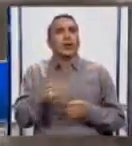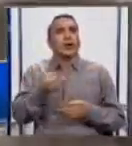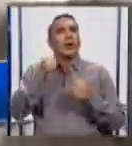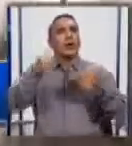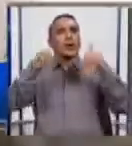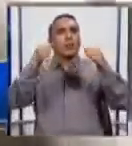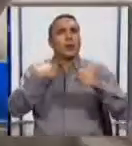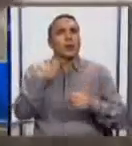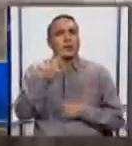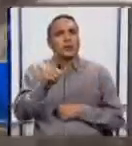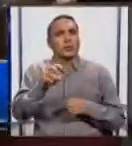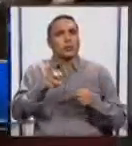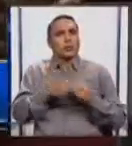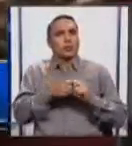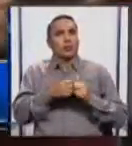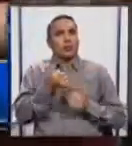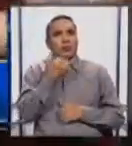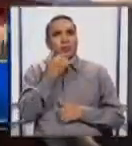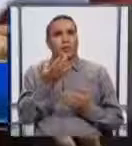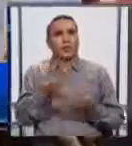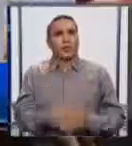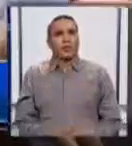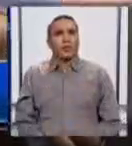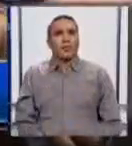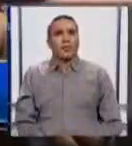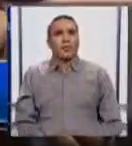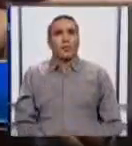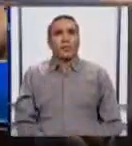campaña previo al balotaje.